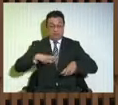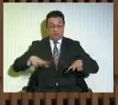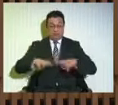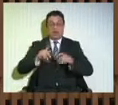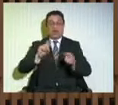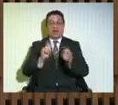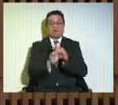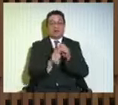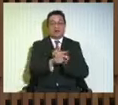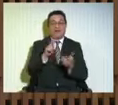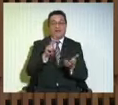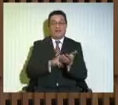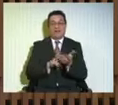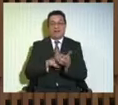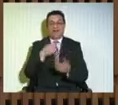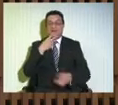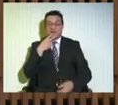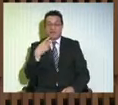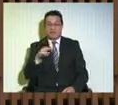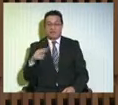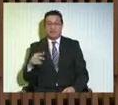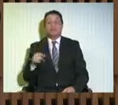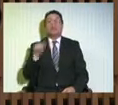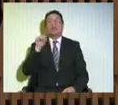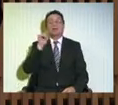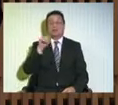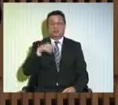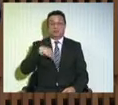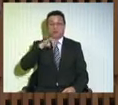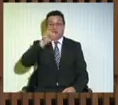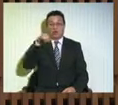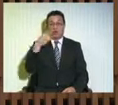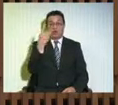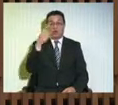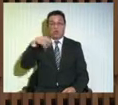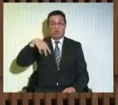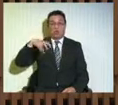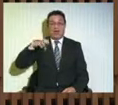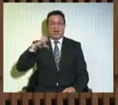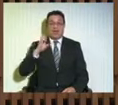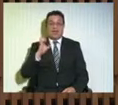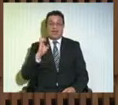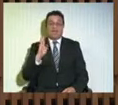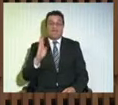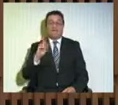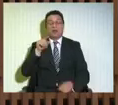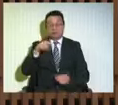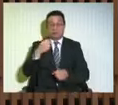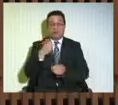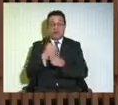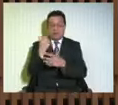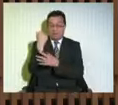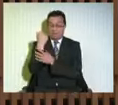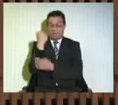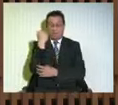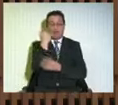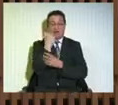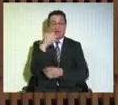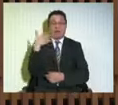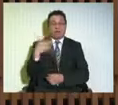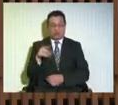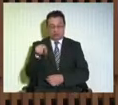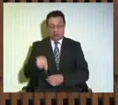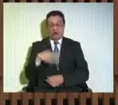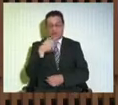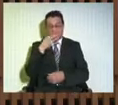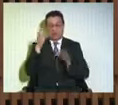su realidad. Nosotros en JUNAEF trabajamos en pilares principales y que son las cosas que le quiero destacar hoy